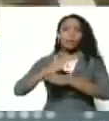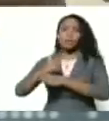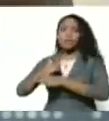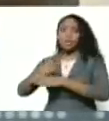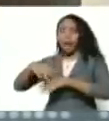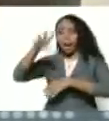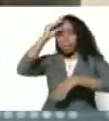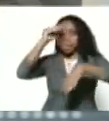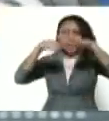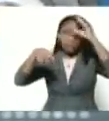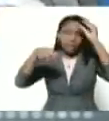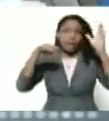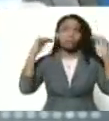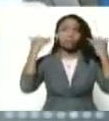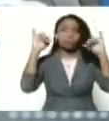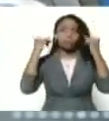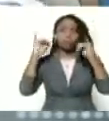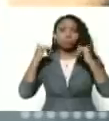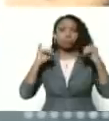a compartir,